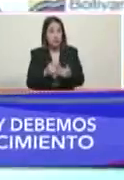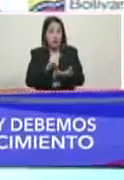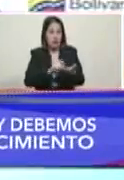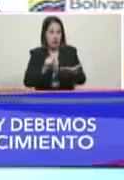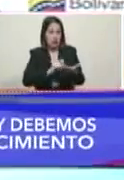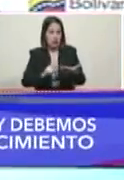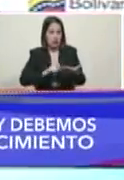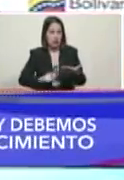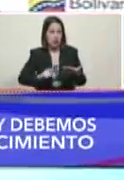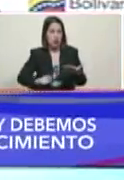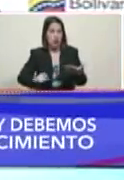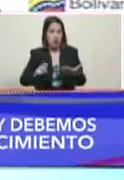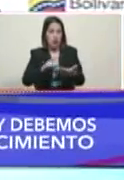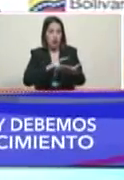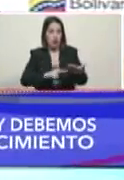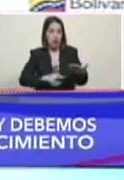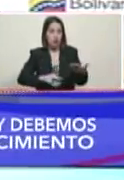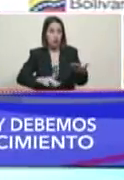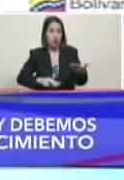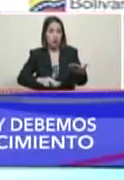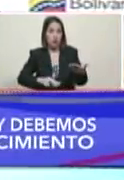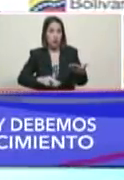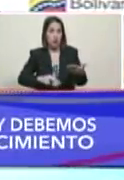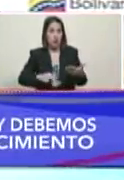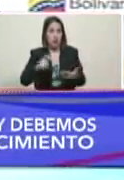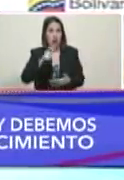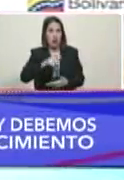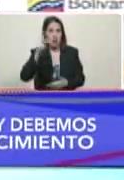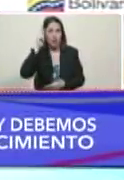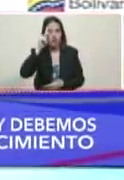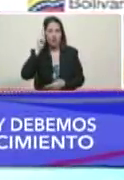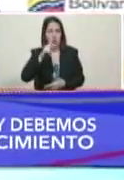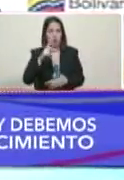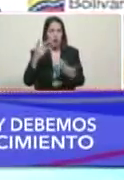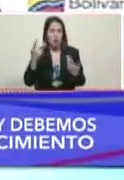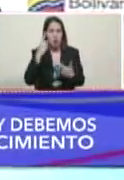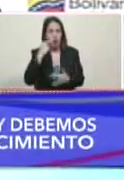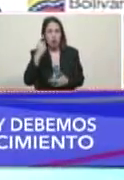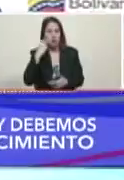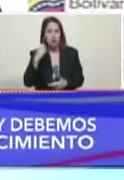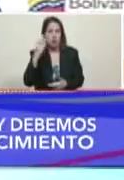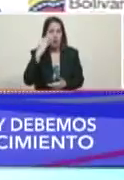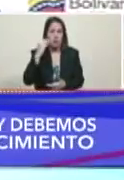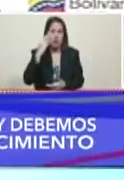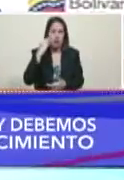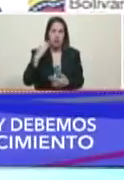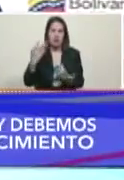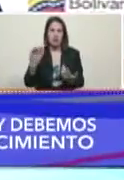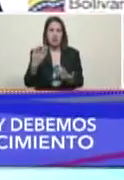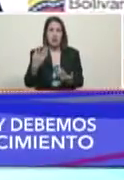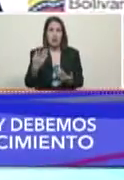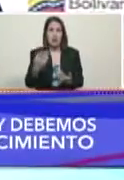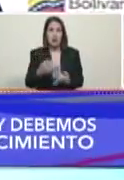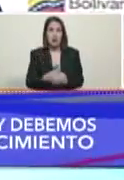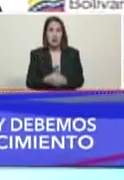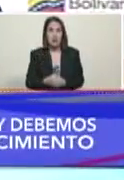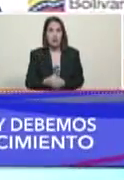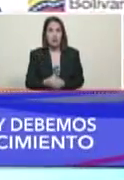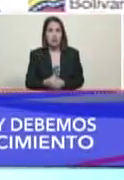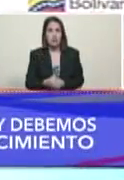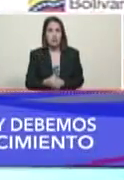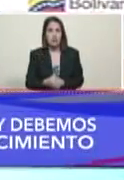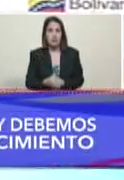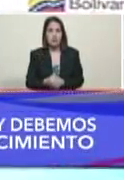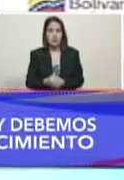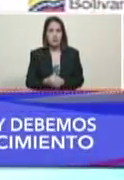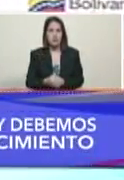de la lectura, María Alcira Matute, del estímulo de la costumbre, del hábito, de la virtud